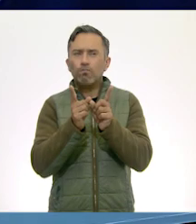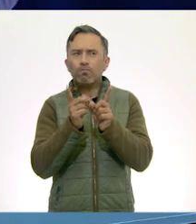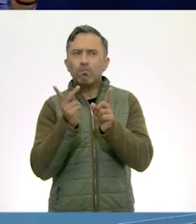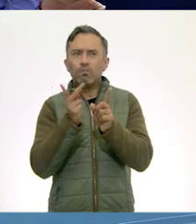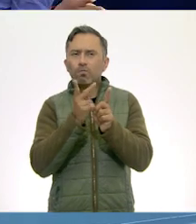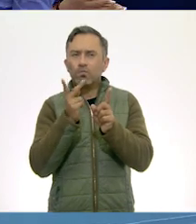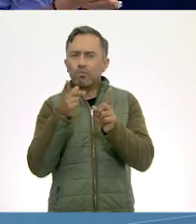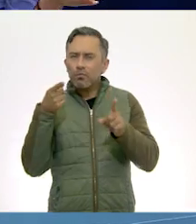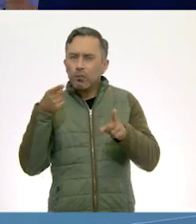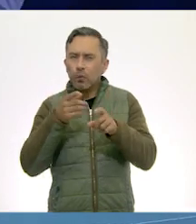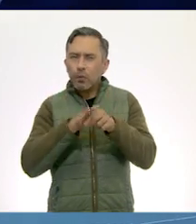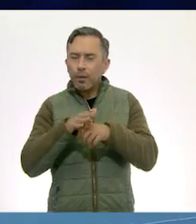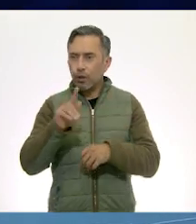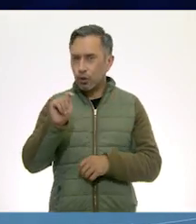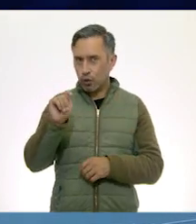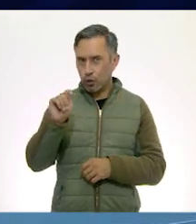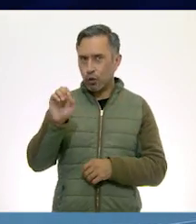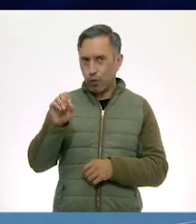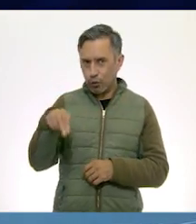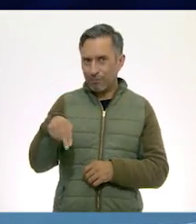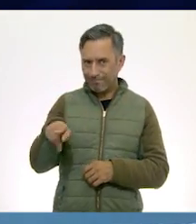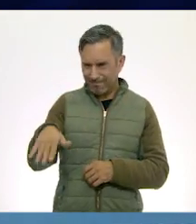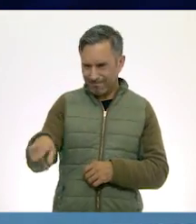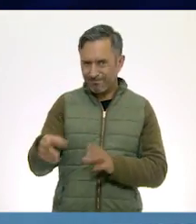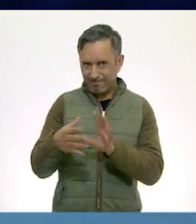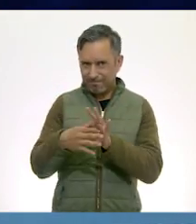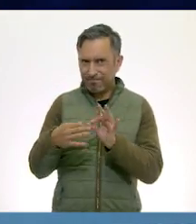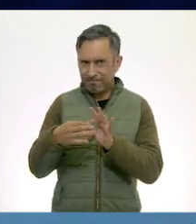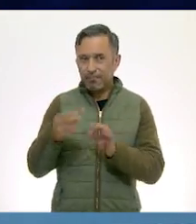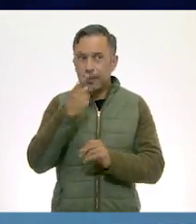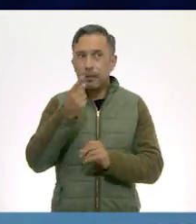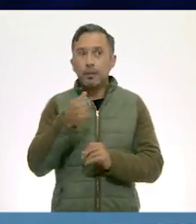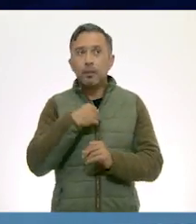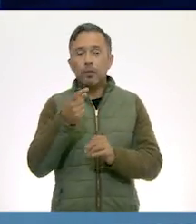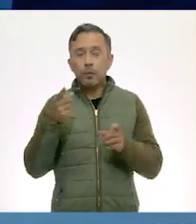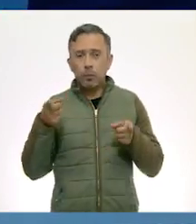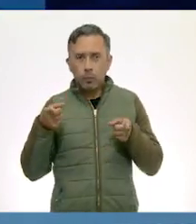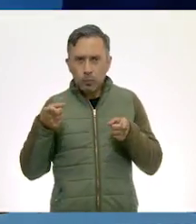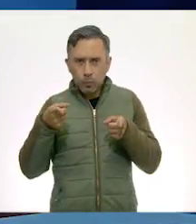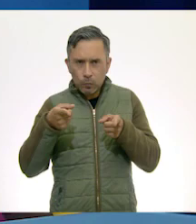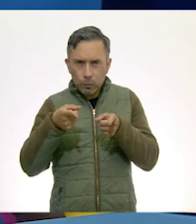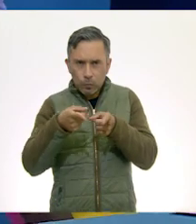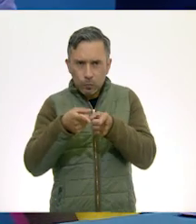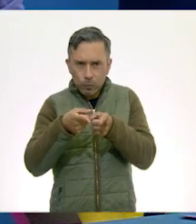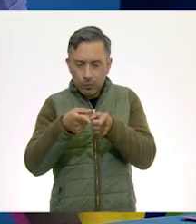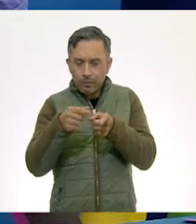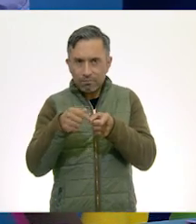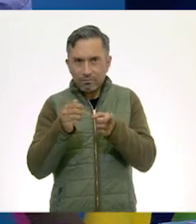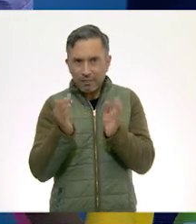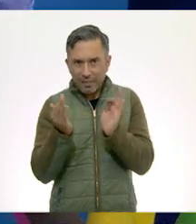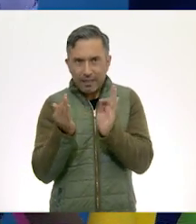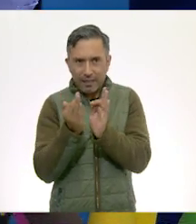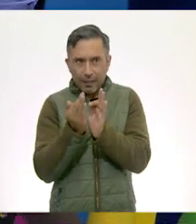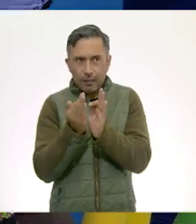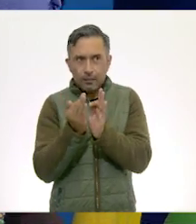Ton ya nos explicó que estas dos líneas están más cercanas a estos